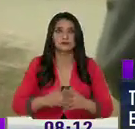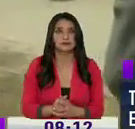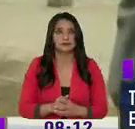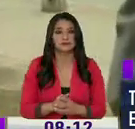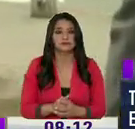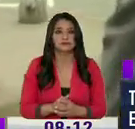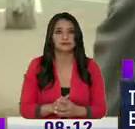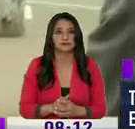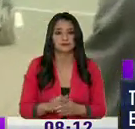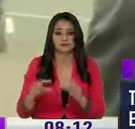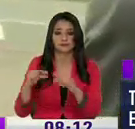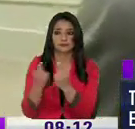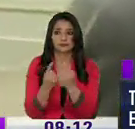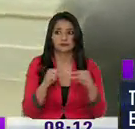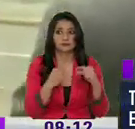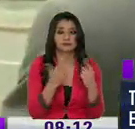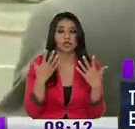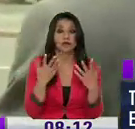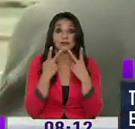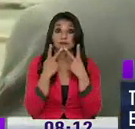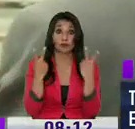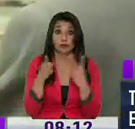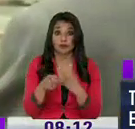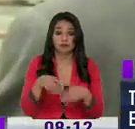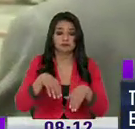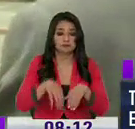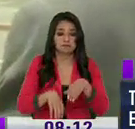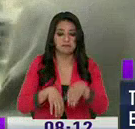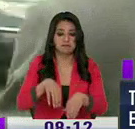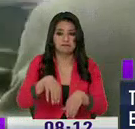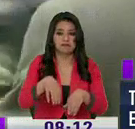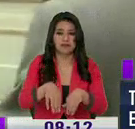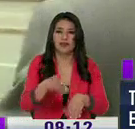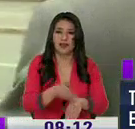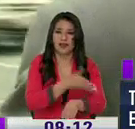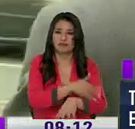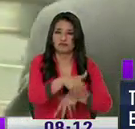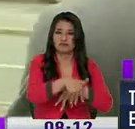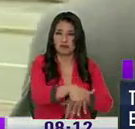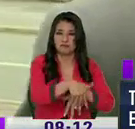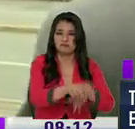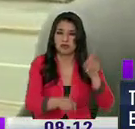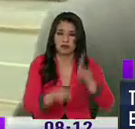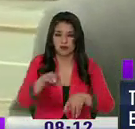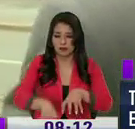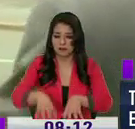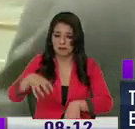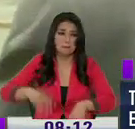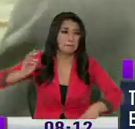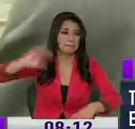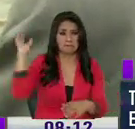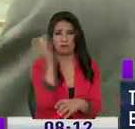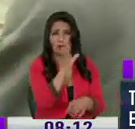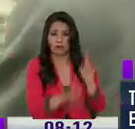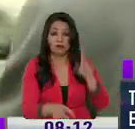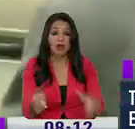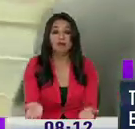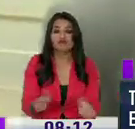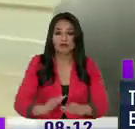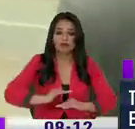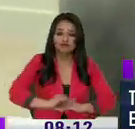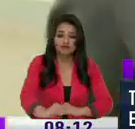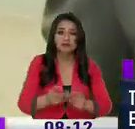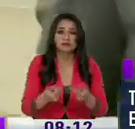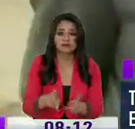están colocando el adoquín que fue sacado durante las manifestaciones. Entonces, estamos también sembrando